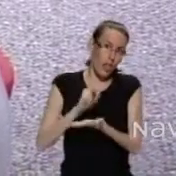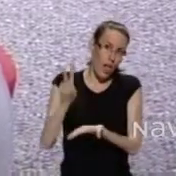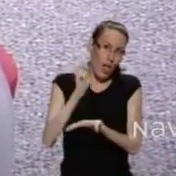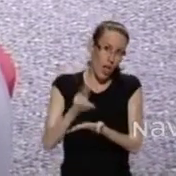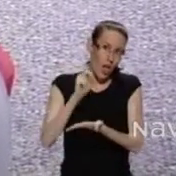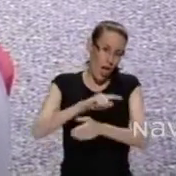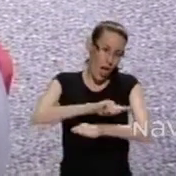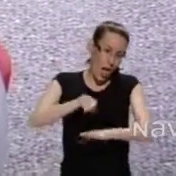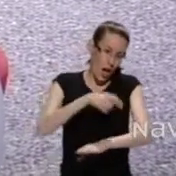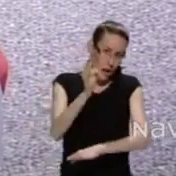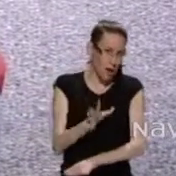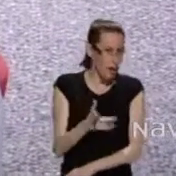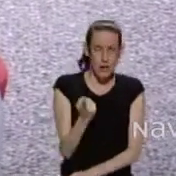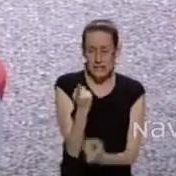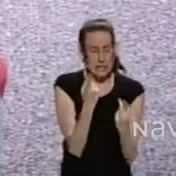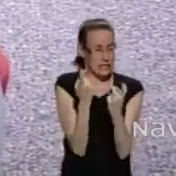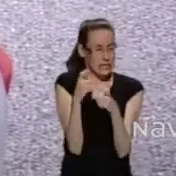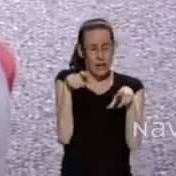necesitas relajarte y beber algo.